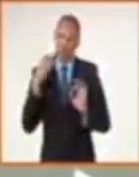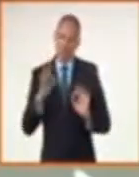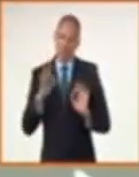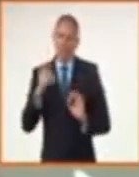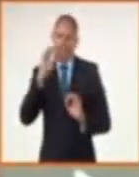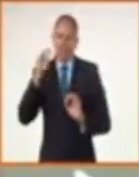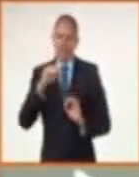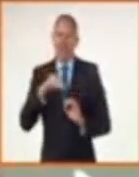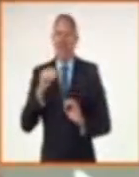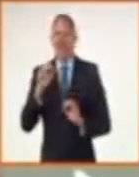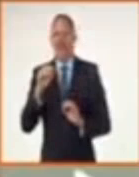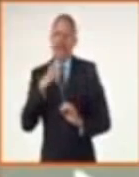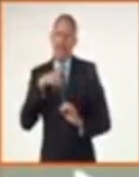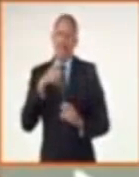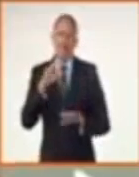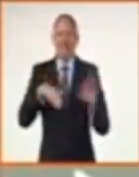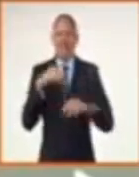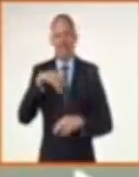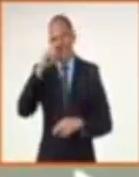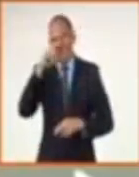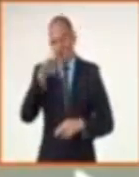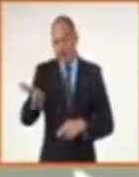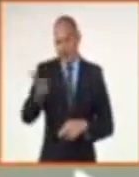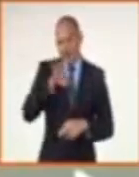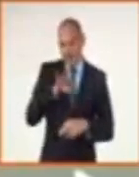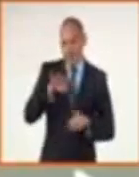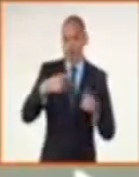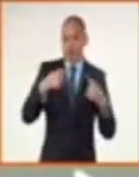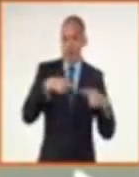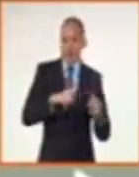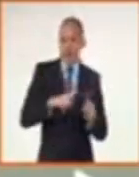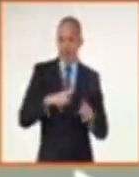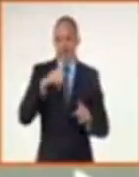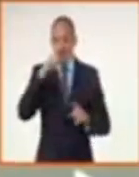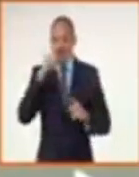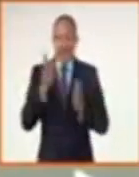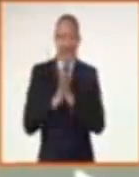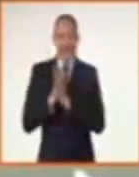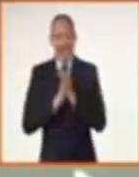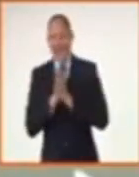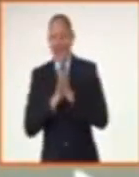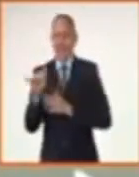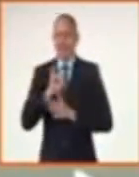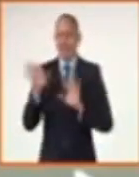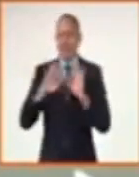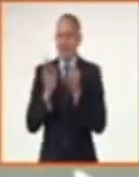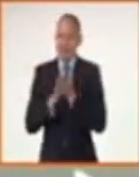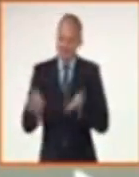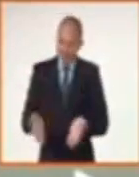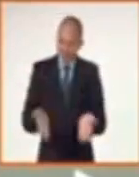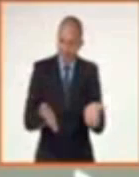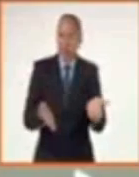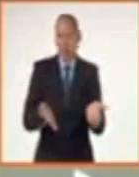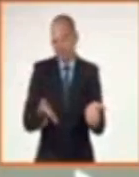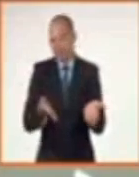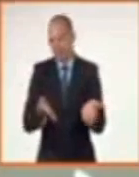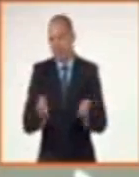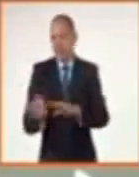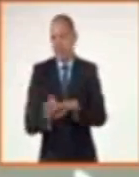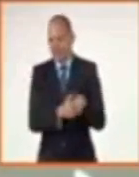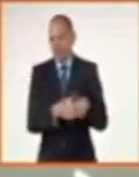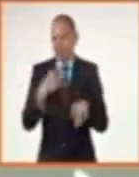familias cubanas. Han sido días de muchos trabajos para autoridades del personal de apoyo, órganos del Estado,